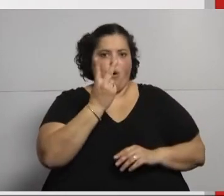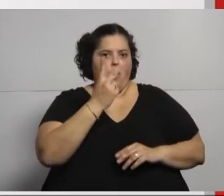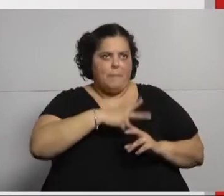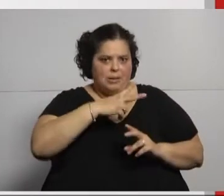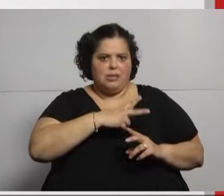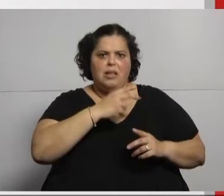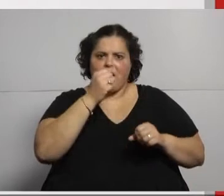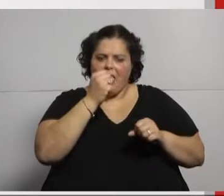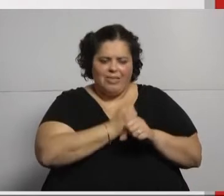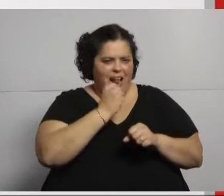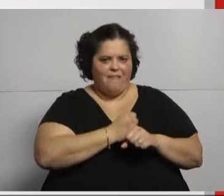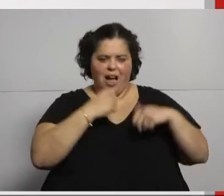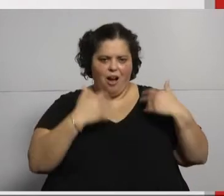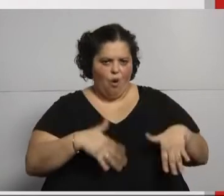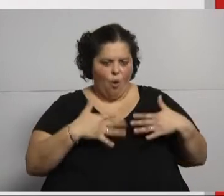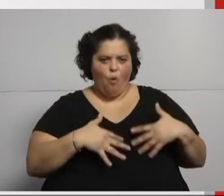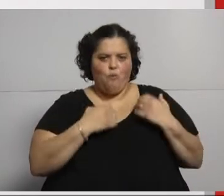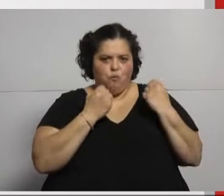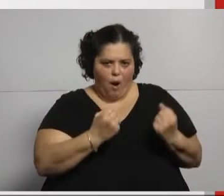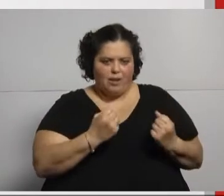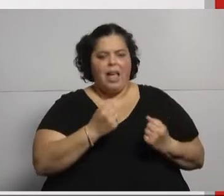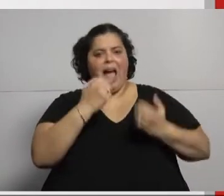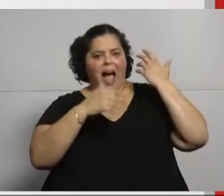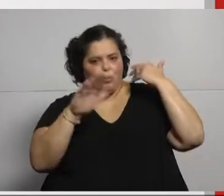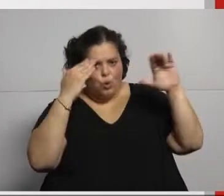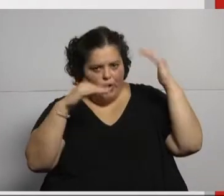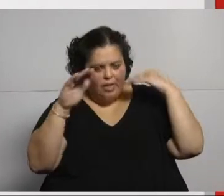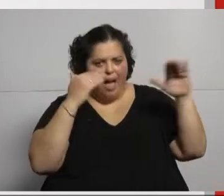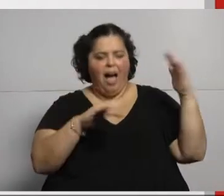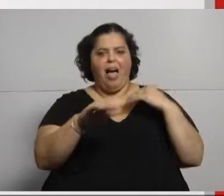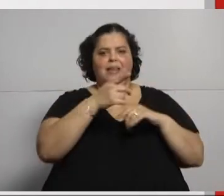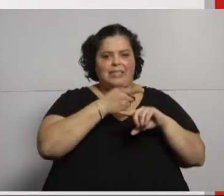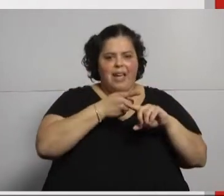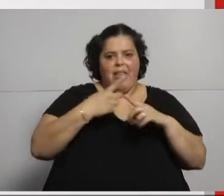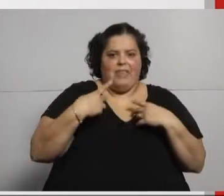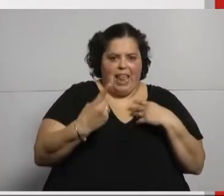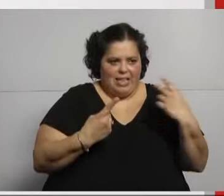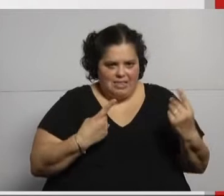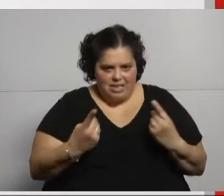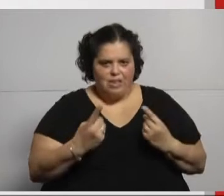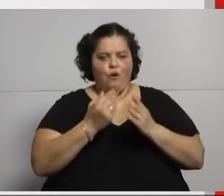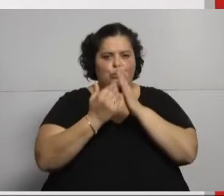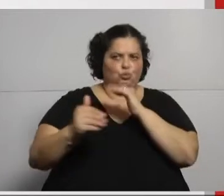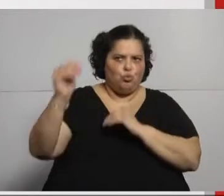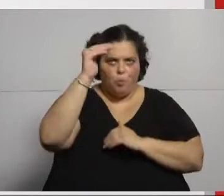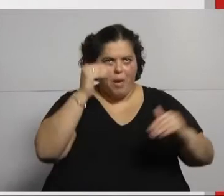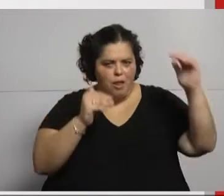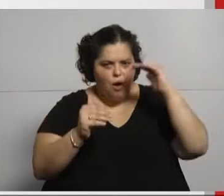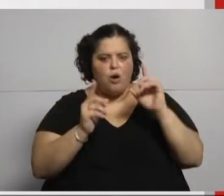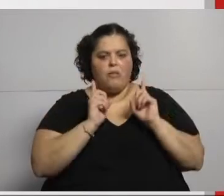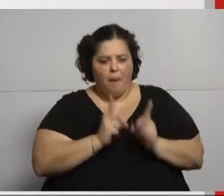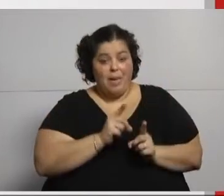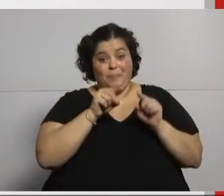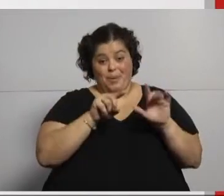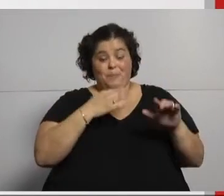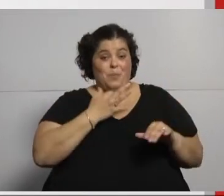muy intensa la actividad a nivel de autoridades, directivos medios y superiores, y por eso la necesidad de ocupar esta herramienta como es el